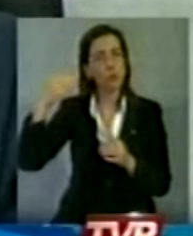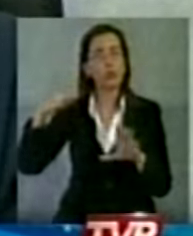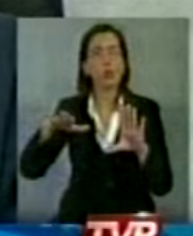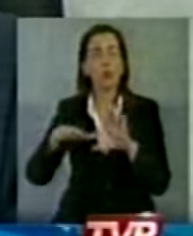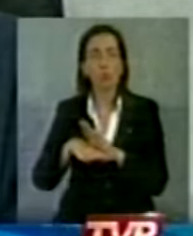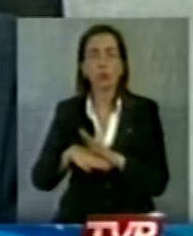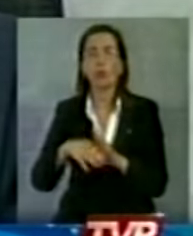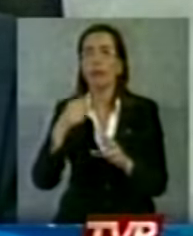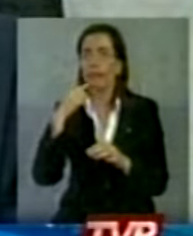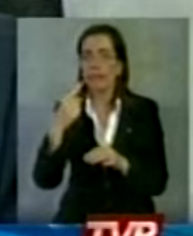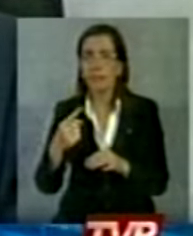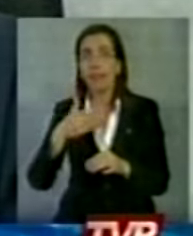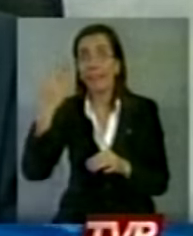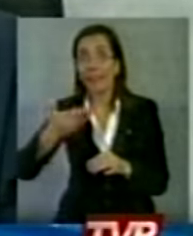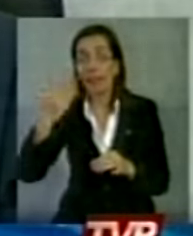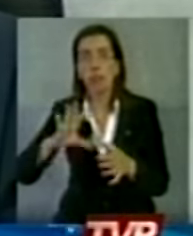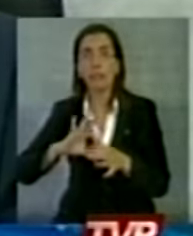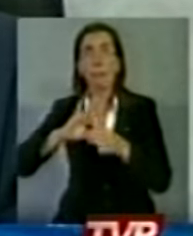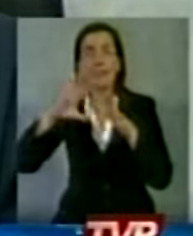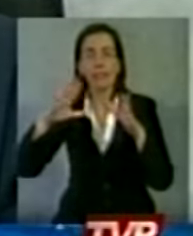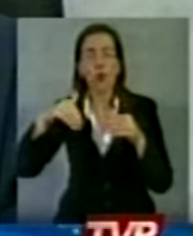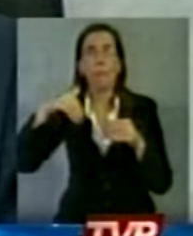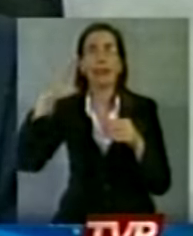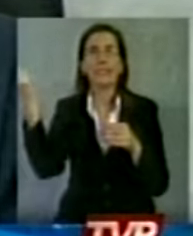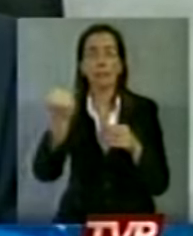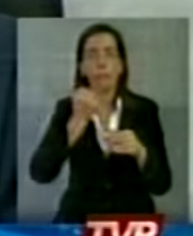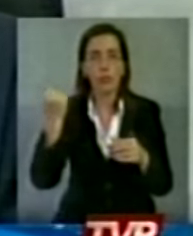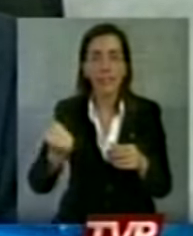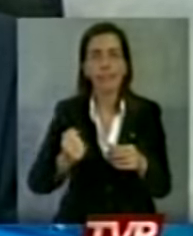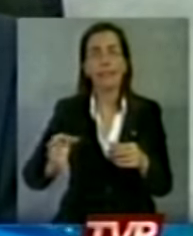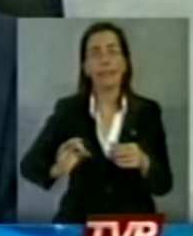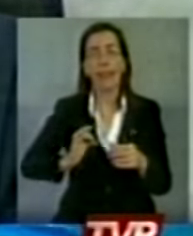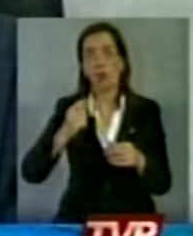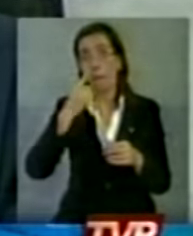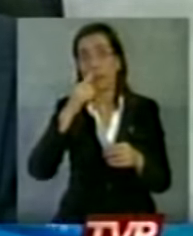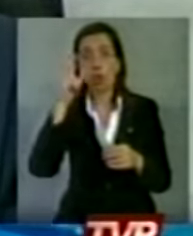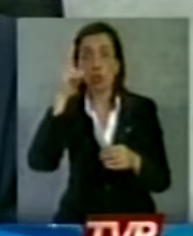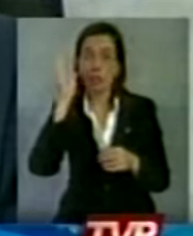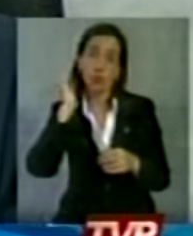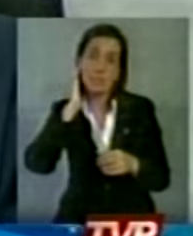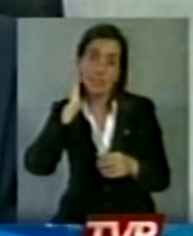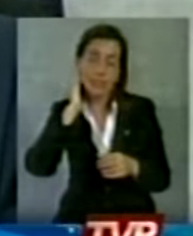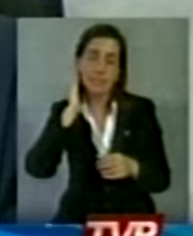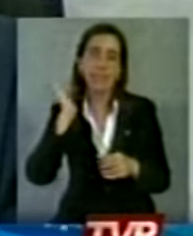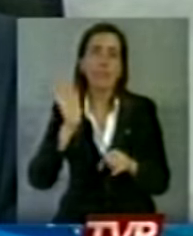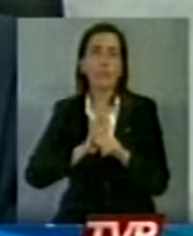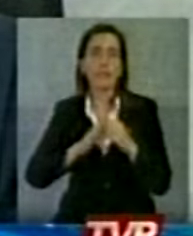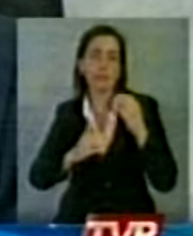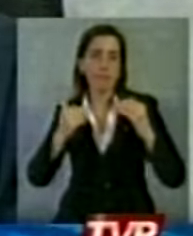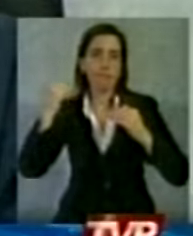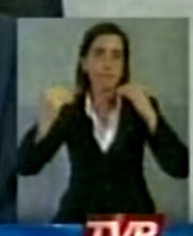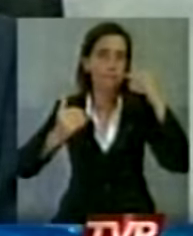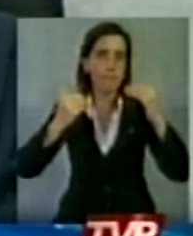constituyen la obra fundamental del siglo XIX, llamadas a producir la evolución más